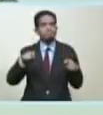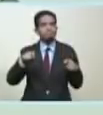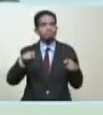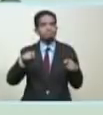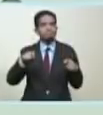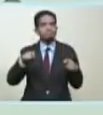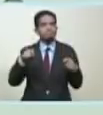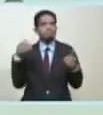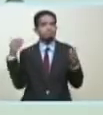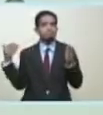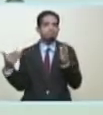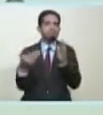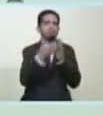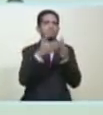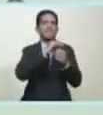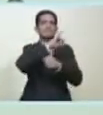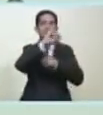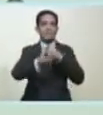internacional.